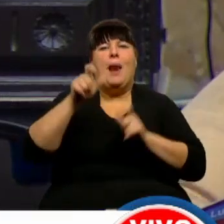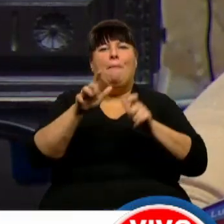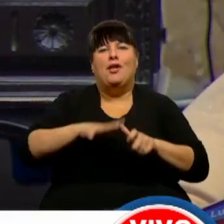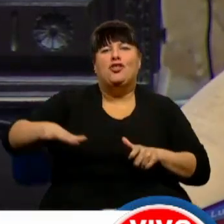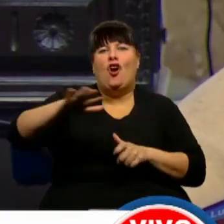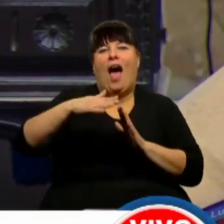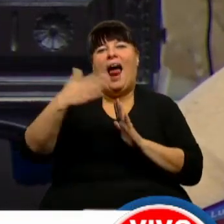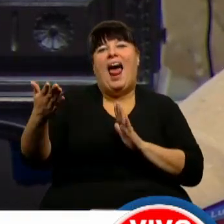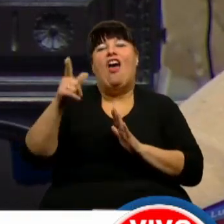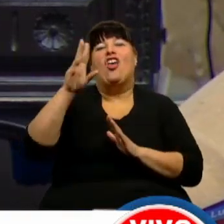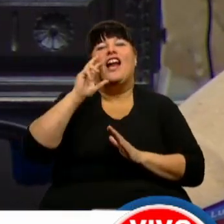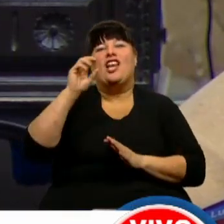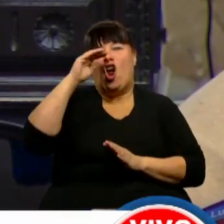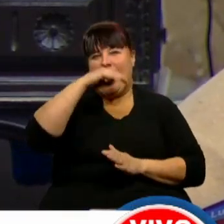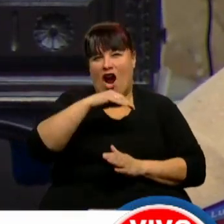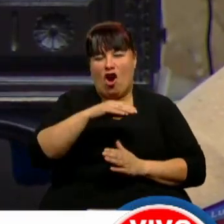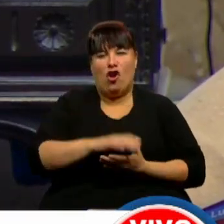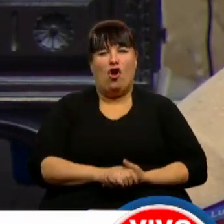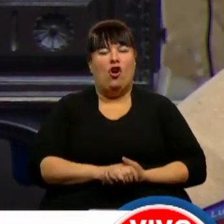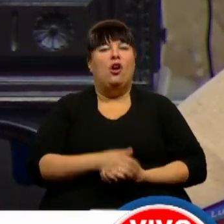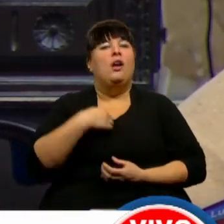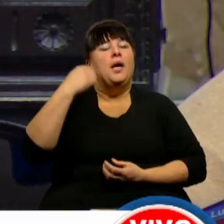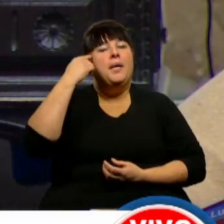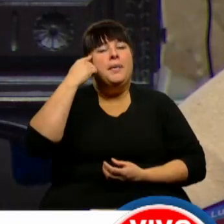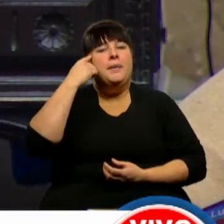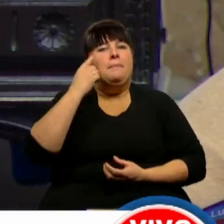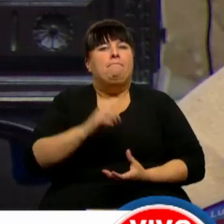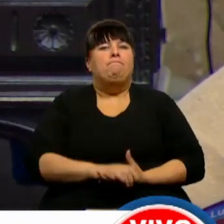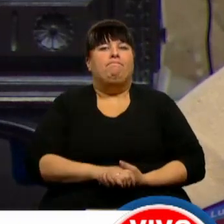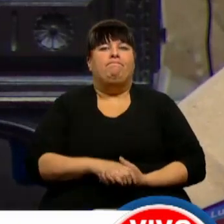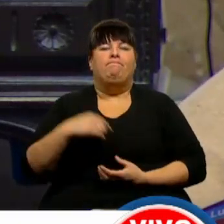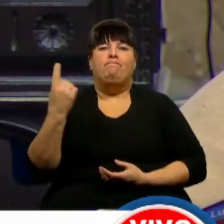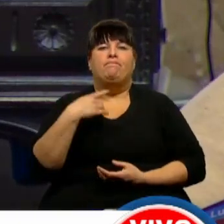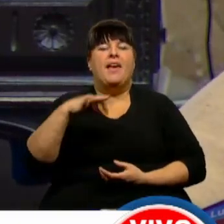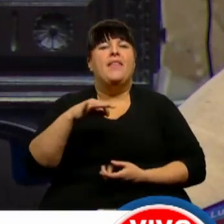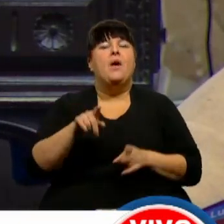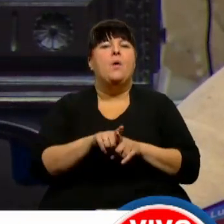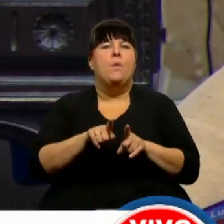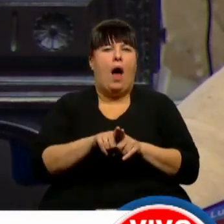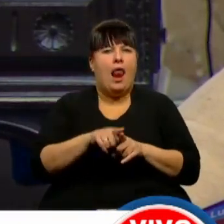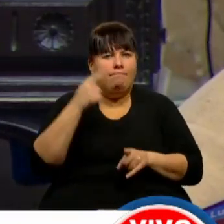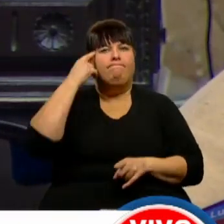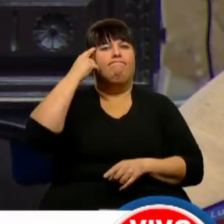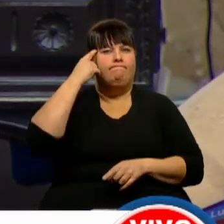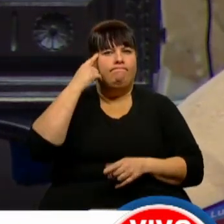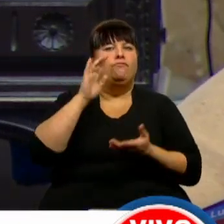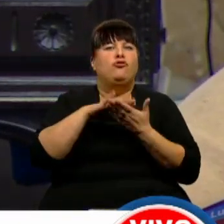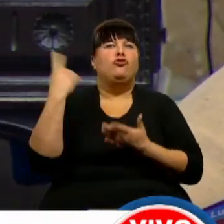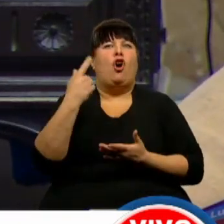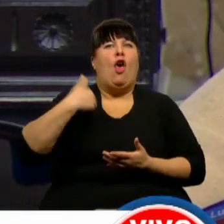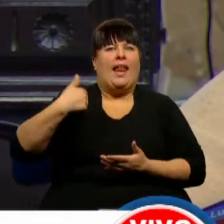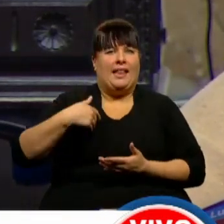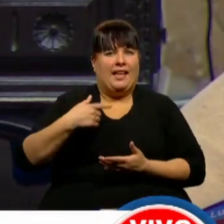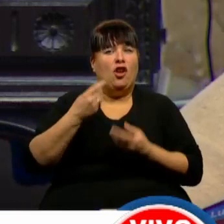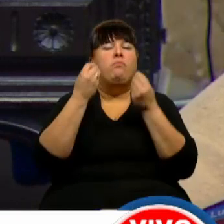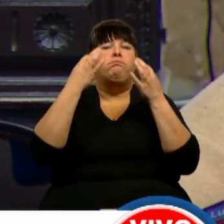vecinos rionegrinos. Y creo que nos tiene que hacer tomar conciencia también a todos los argentinos,